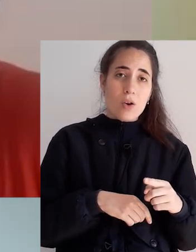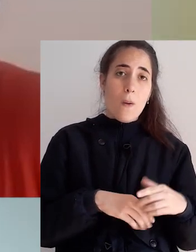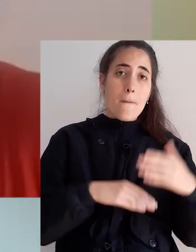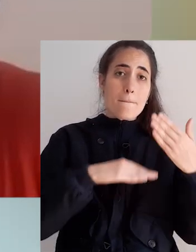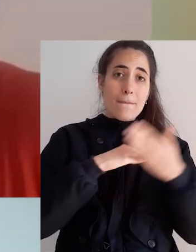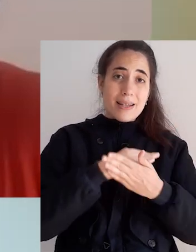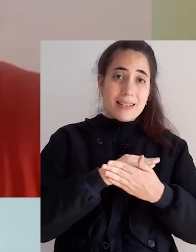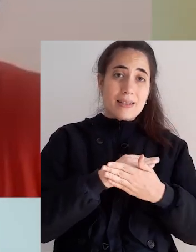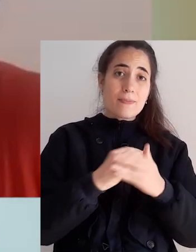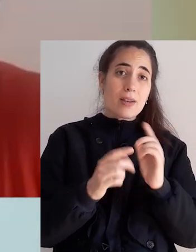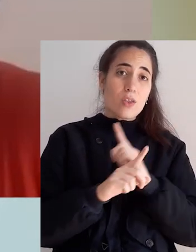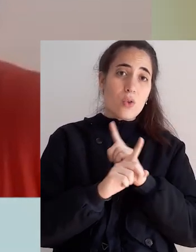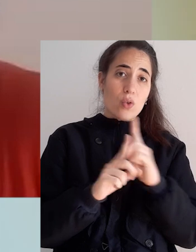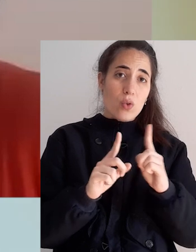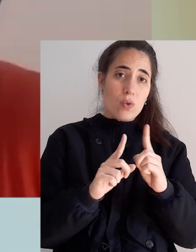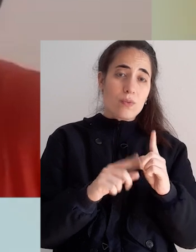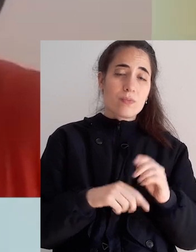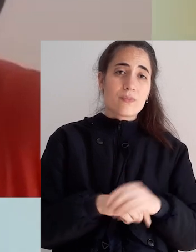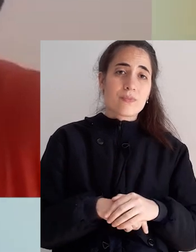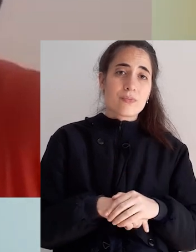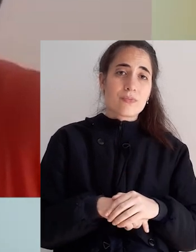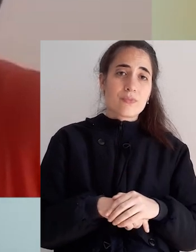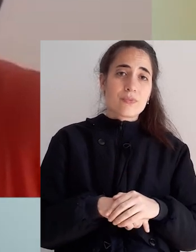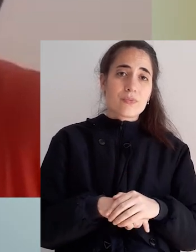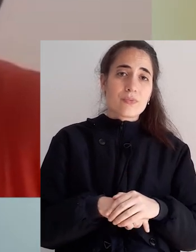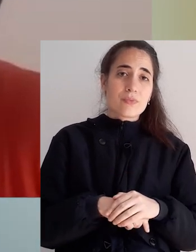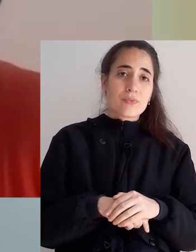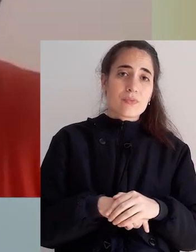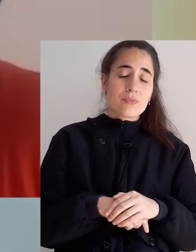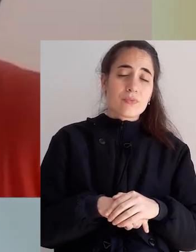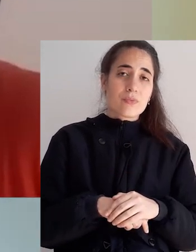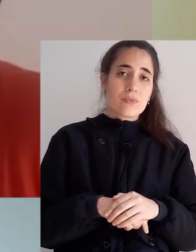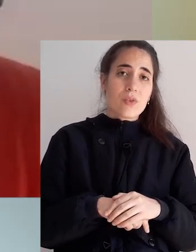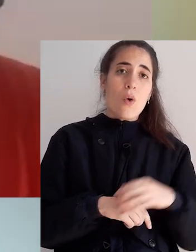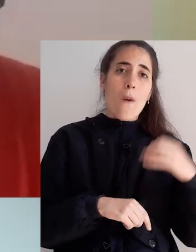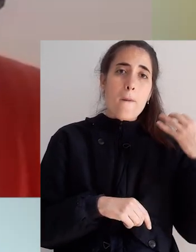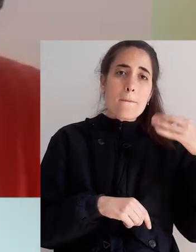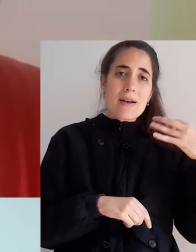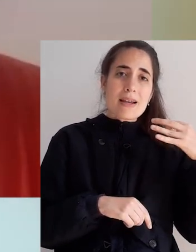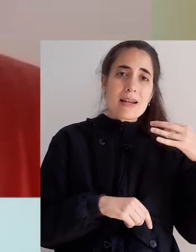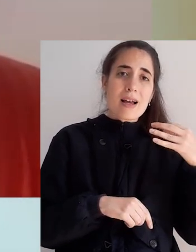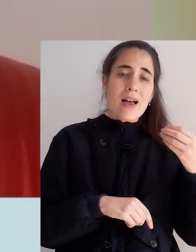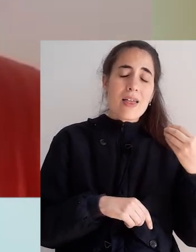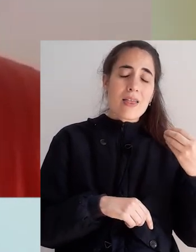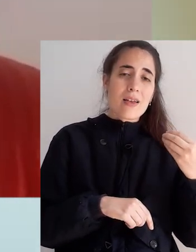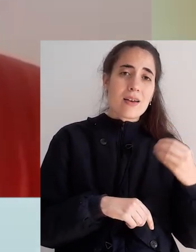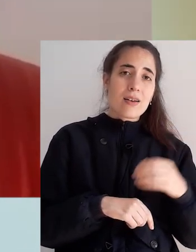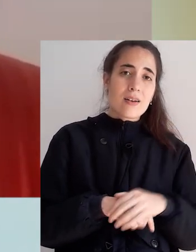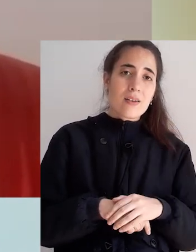importante. Vos decías que cuándo se trata entonces o se va a tratar. Yo le